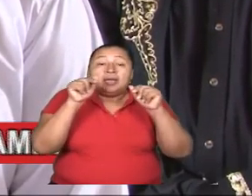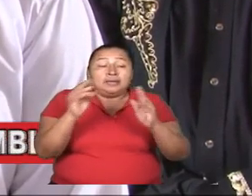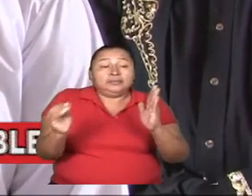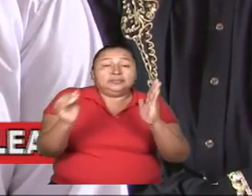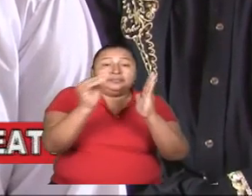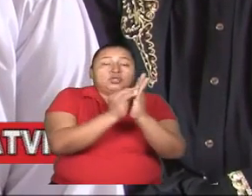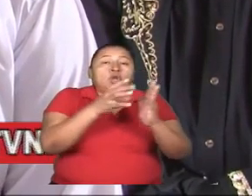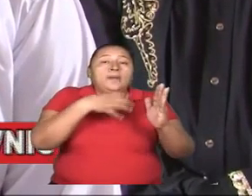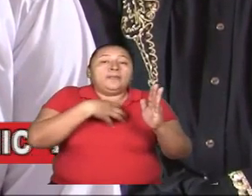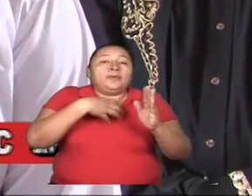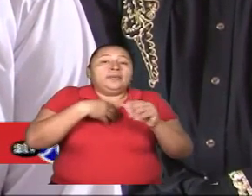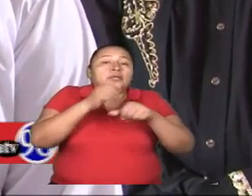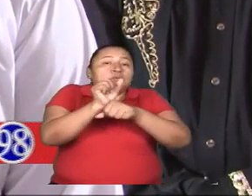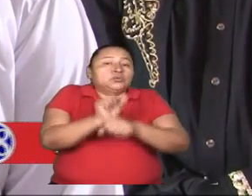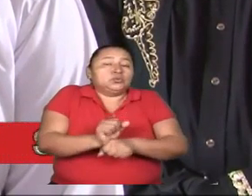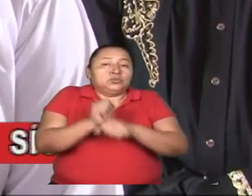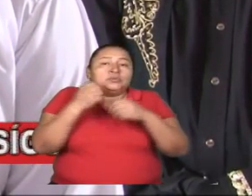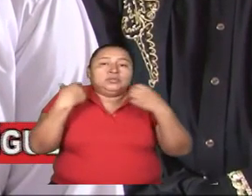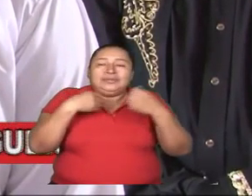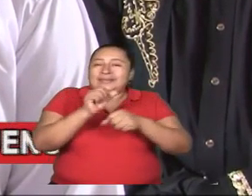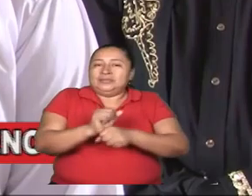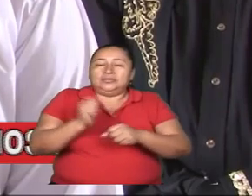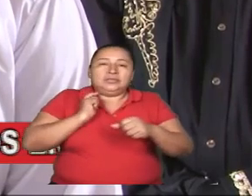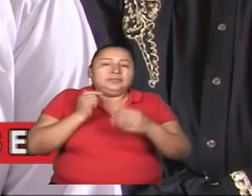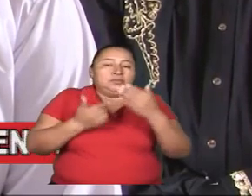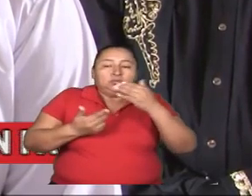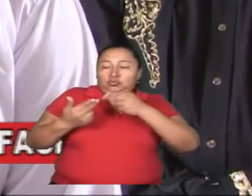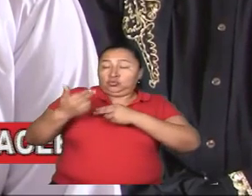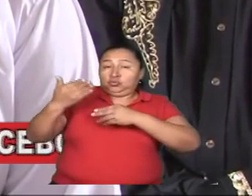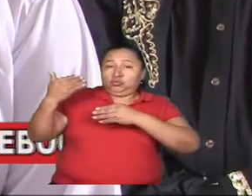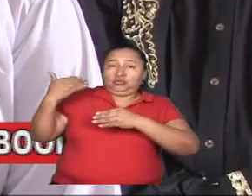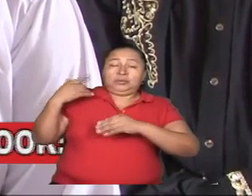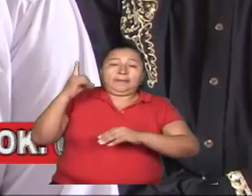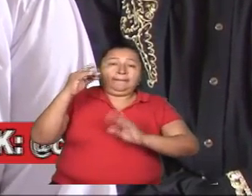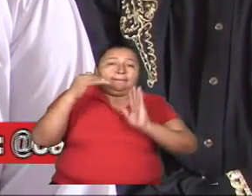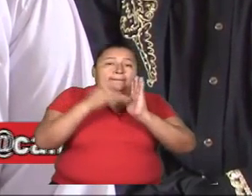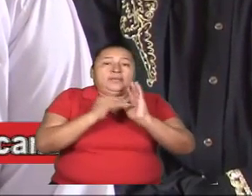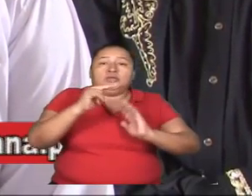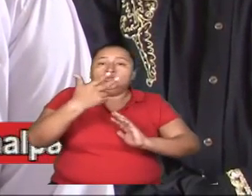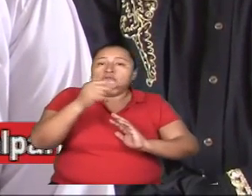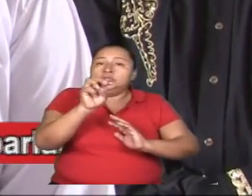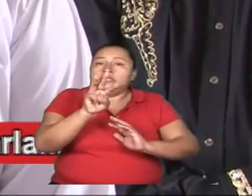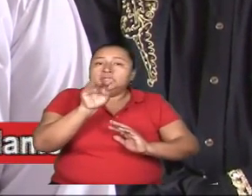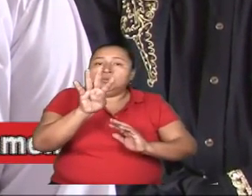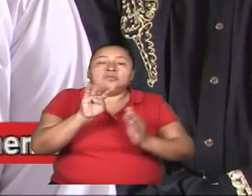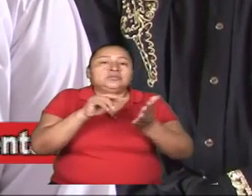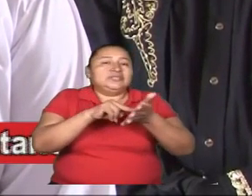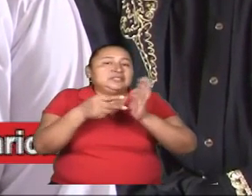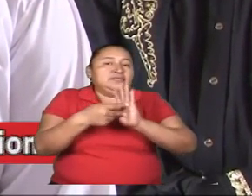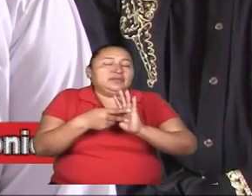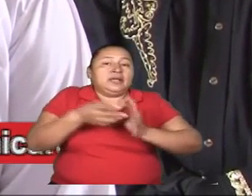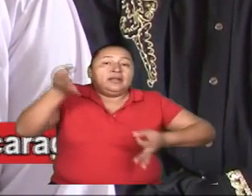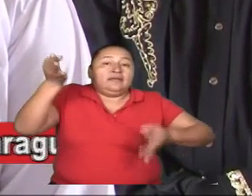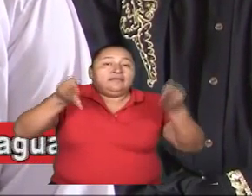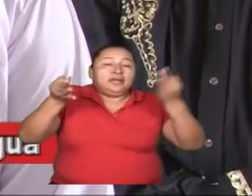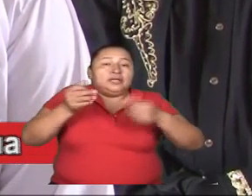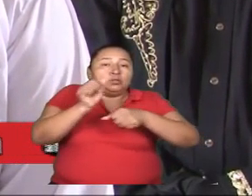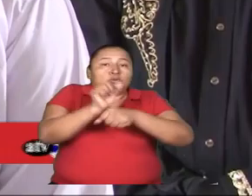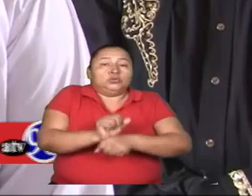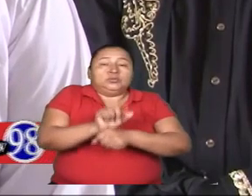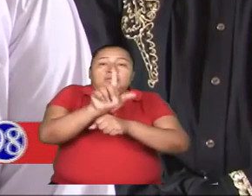nuestras raíces, costumbres y tradiciones, lo que nos retrocedemos en el tiempo a 1834, lo que significó el baile folclórico tradicional